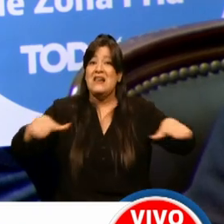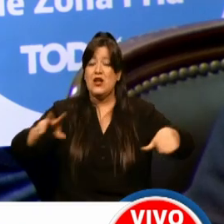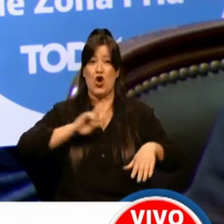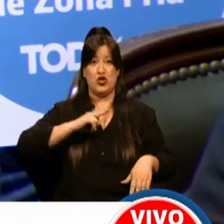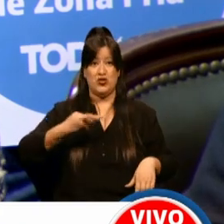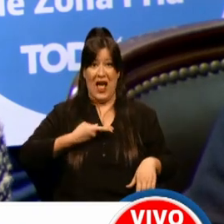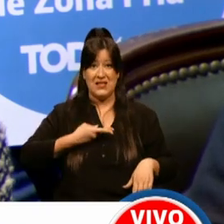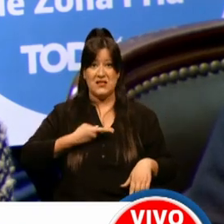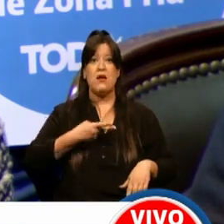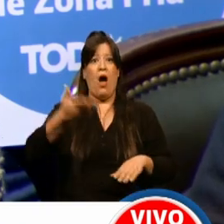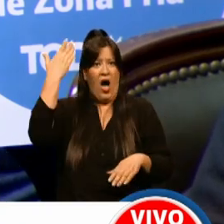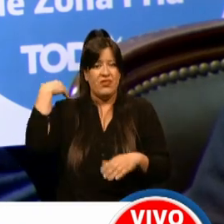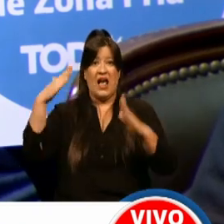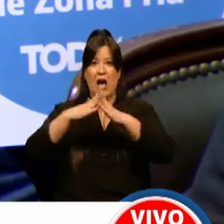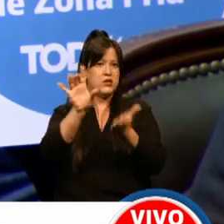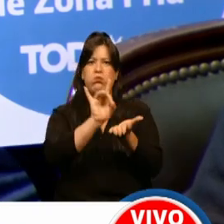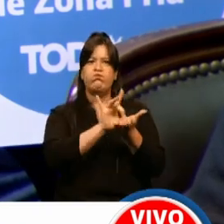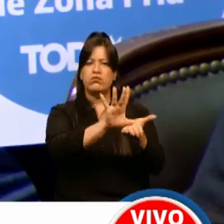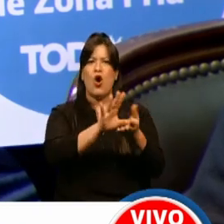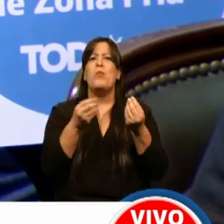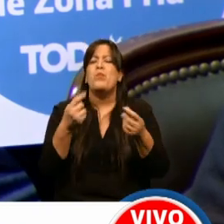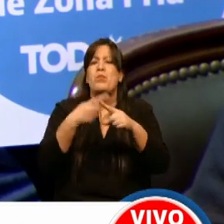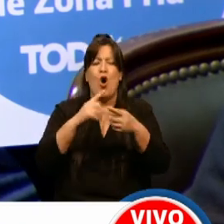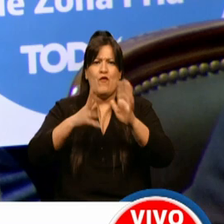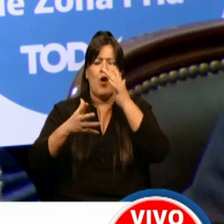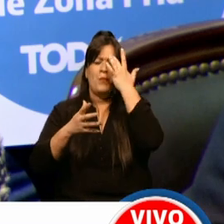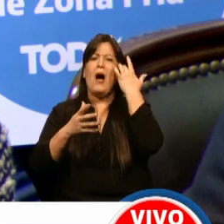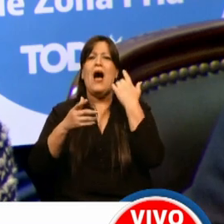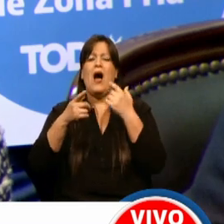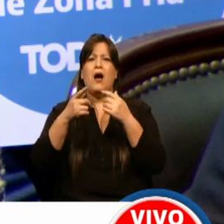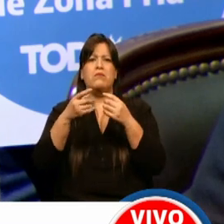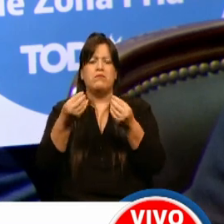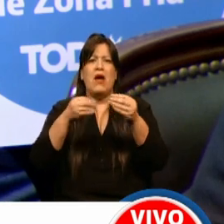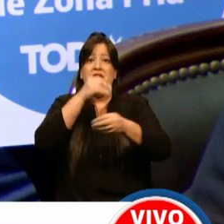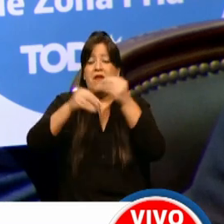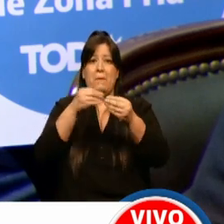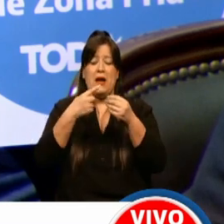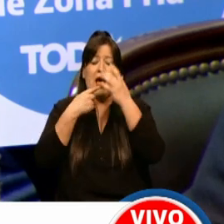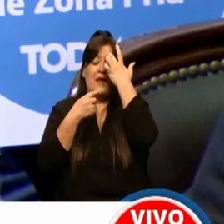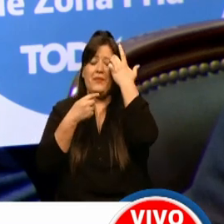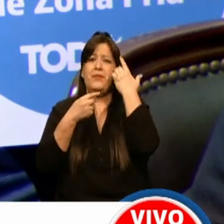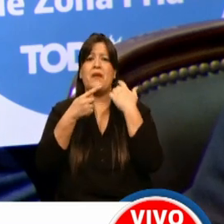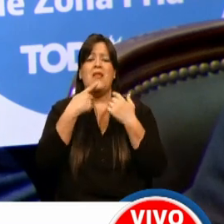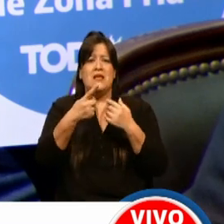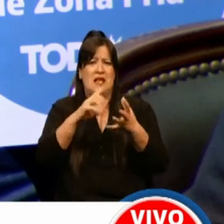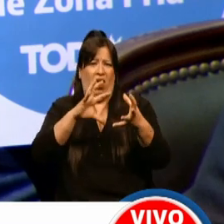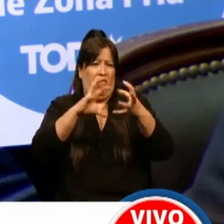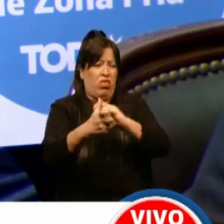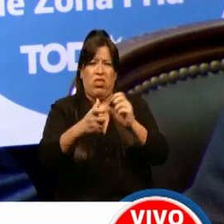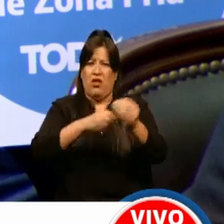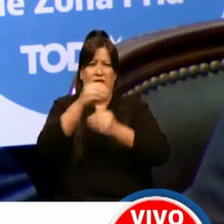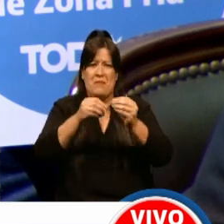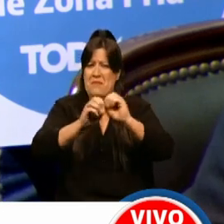echadas de sus casas por los discursos dominantes que en nombre de la familia destruían a las familias